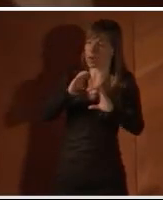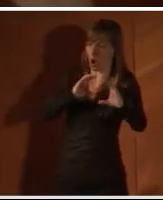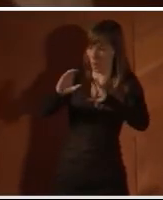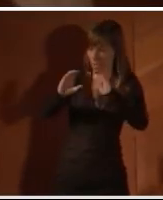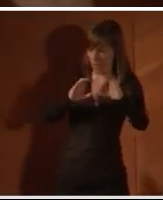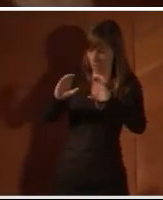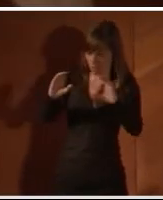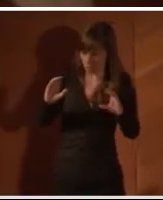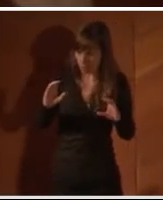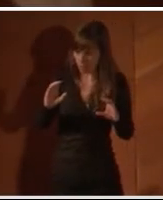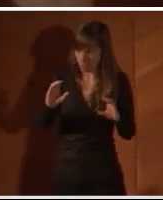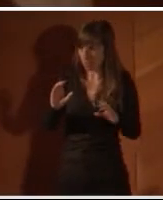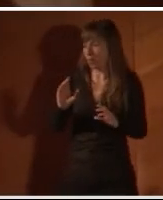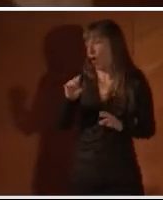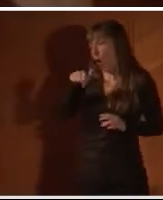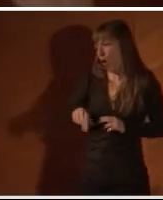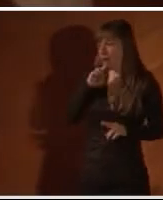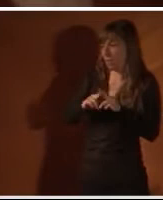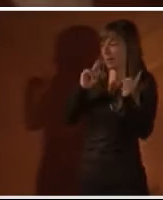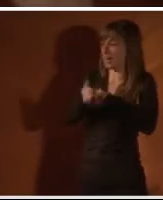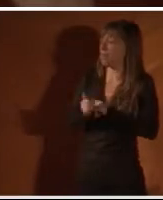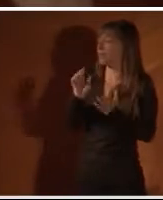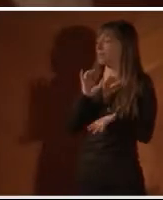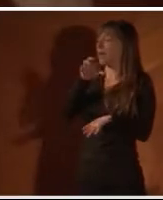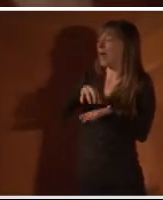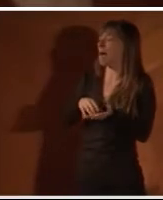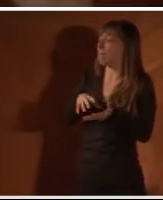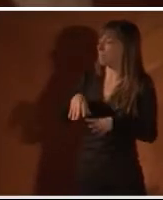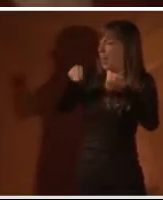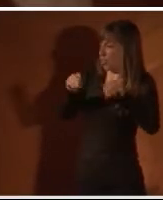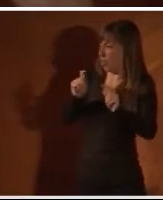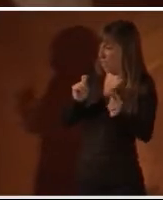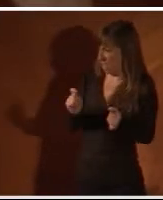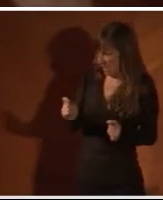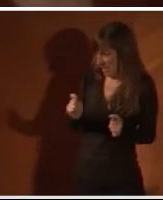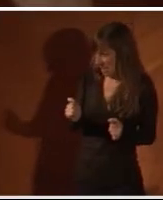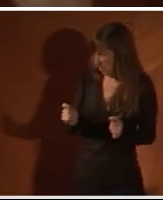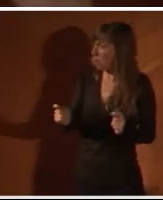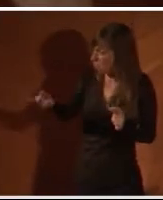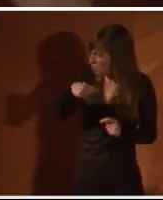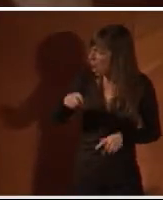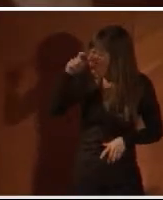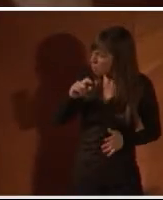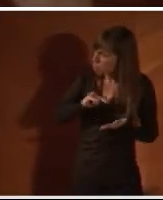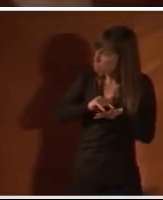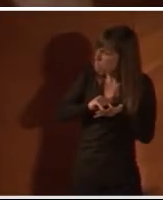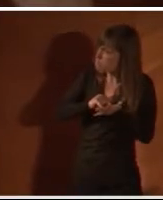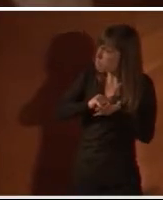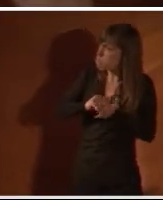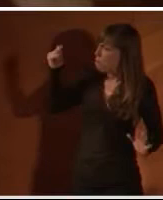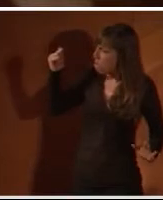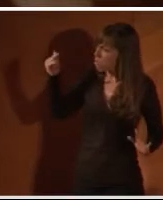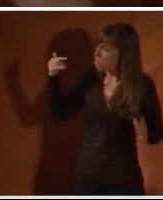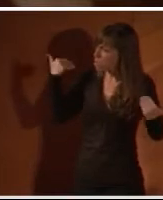que hoy día pues llamamos el Palacio de Cibeles, la sede del ayuntamiento, recordar el avance tecnológico que fue